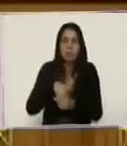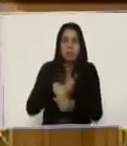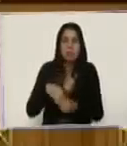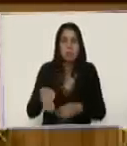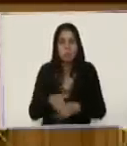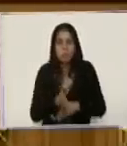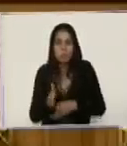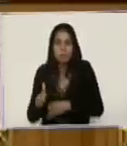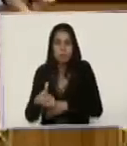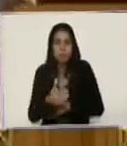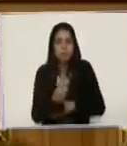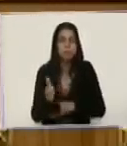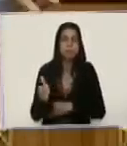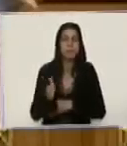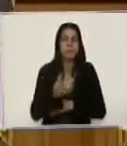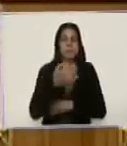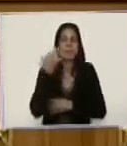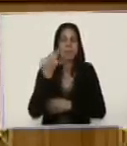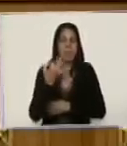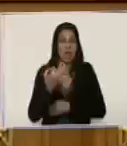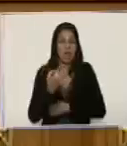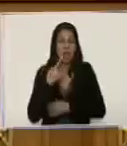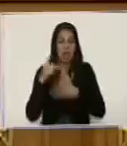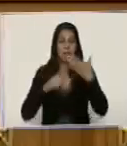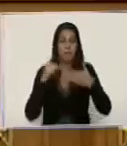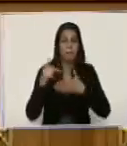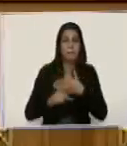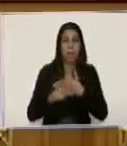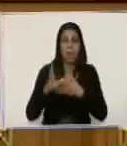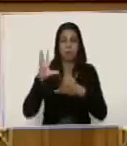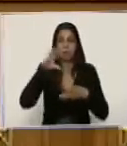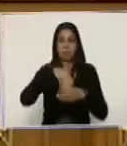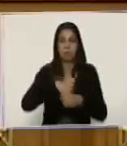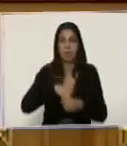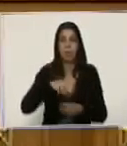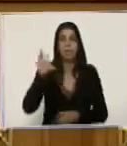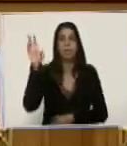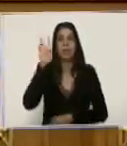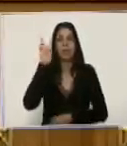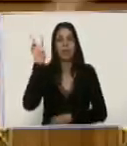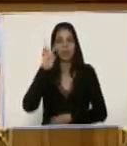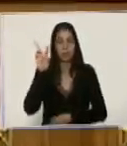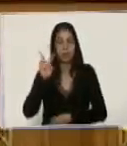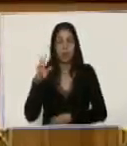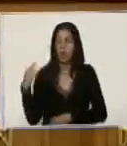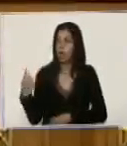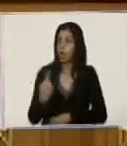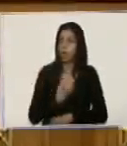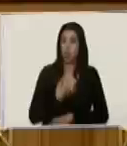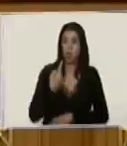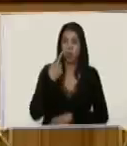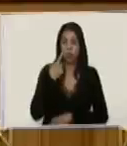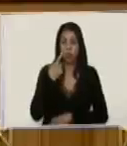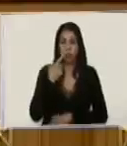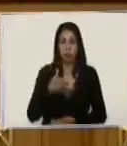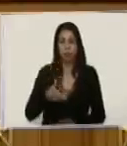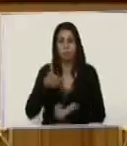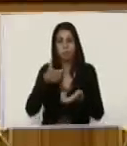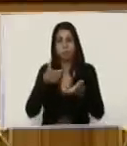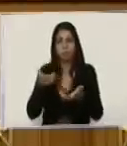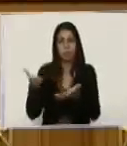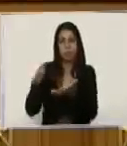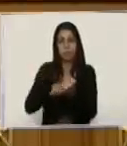reales que ellos pudieran preparar una invasión a este país. Si nosotros liquidamos eso,